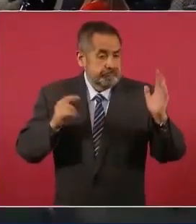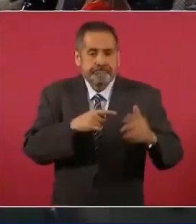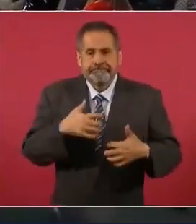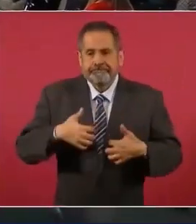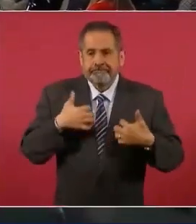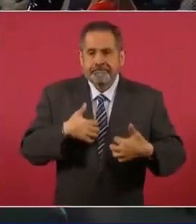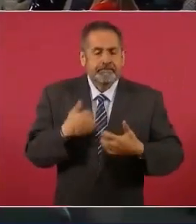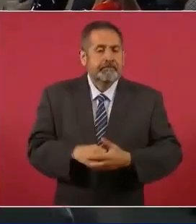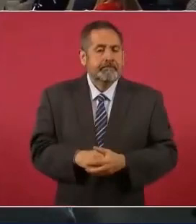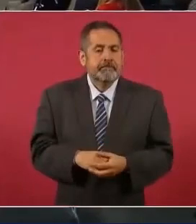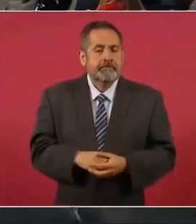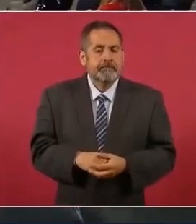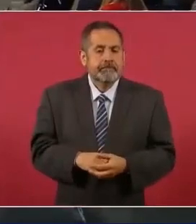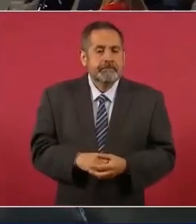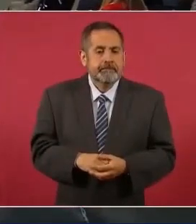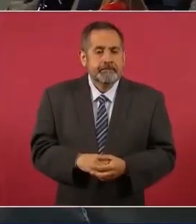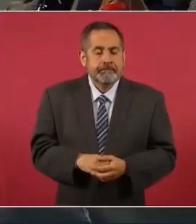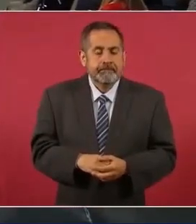Por solo